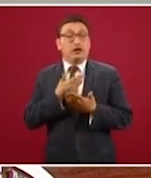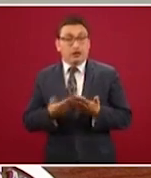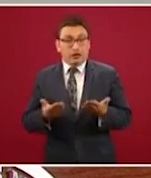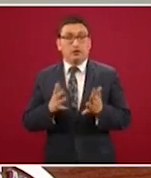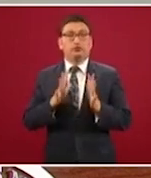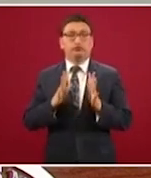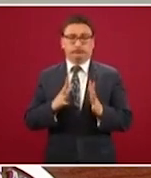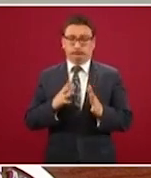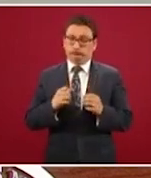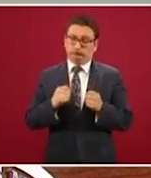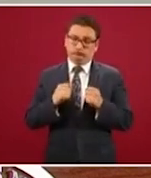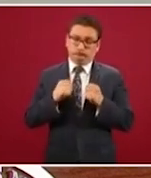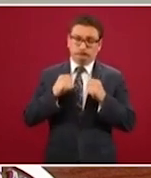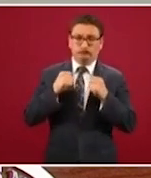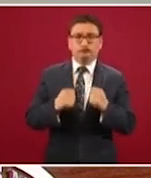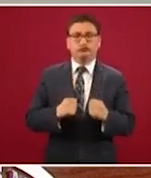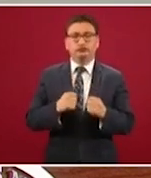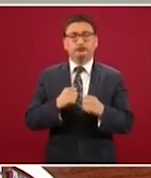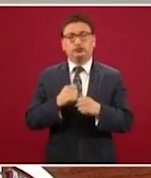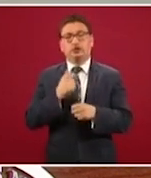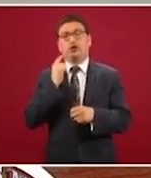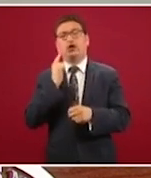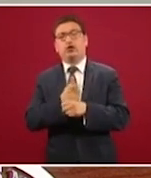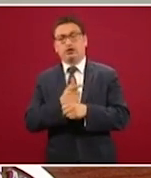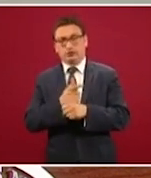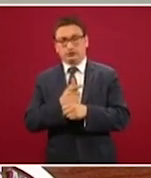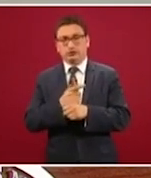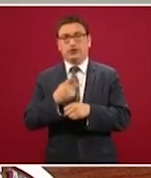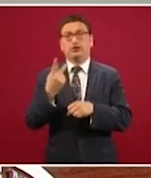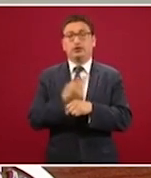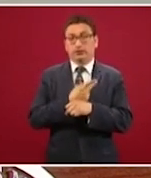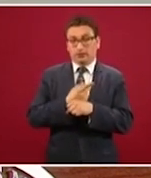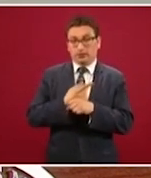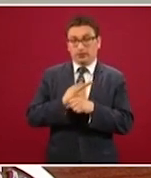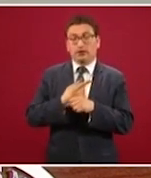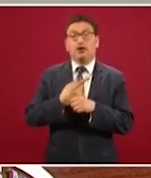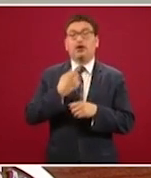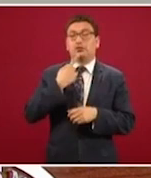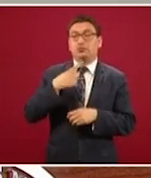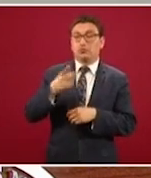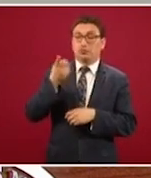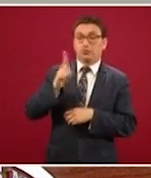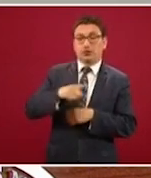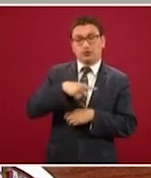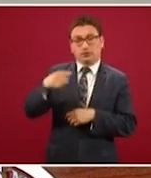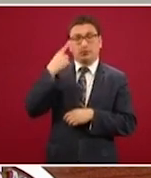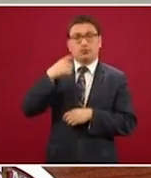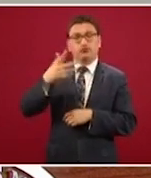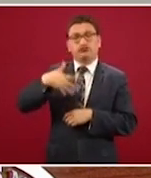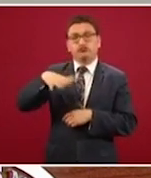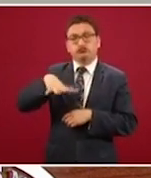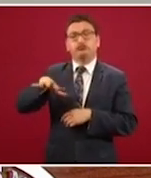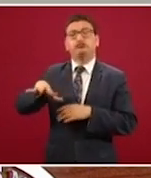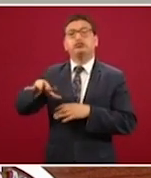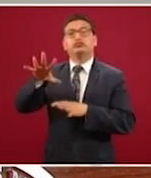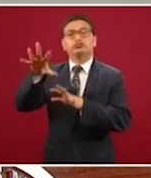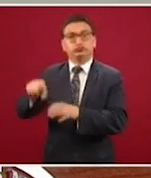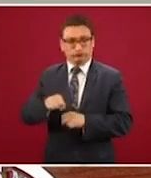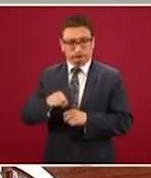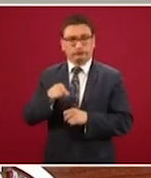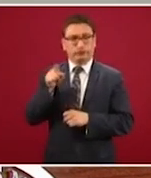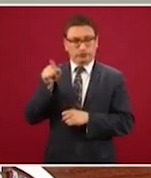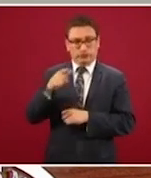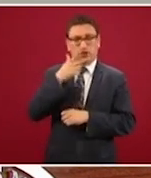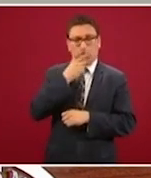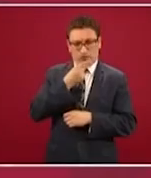confirma lo de la orden de aprehensión y